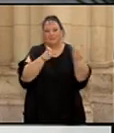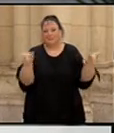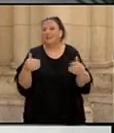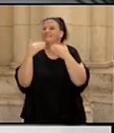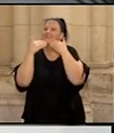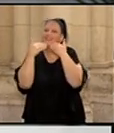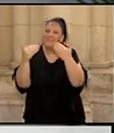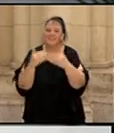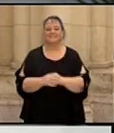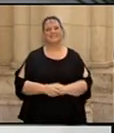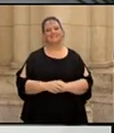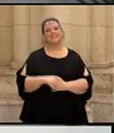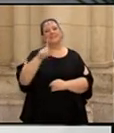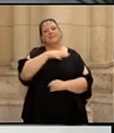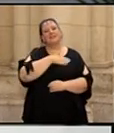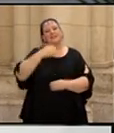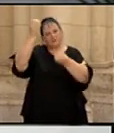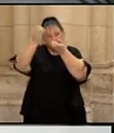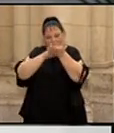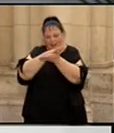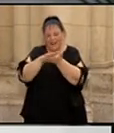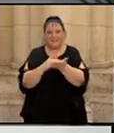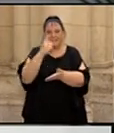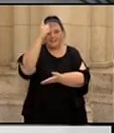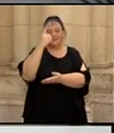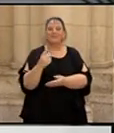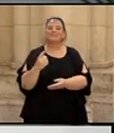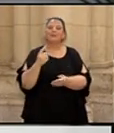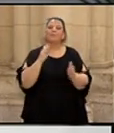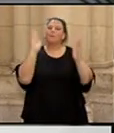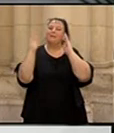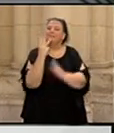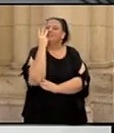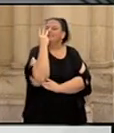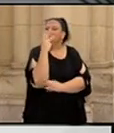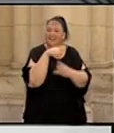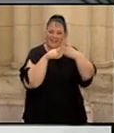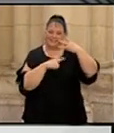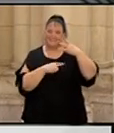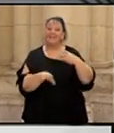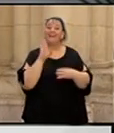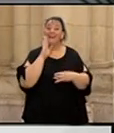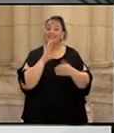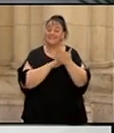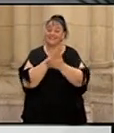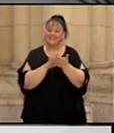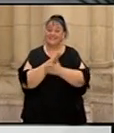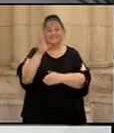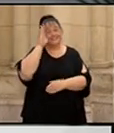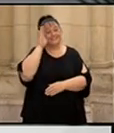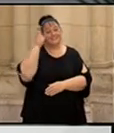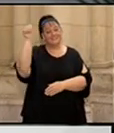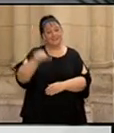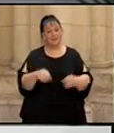quisiera acercar la palabra de Dios en tres momentos, como acabáis de escuchar en